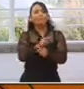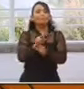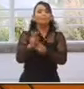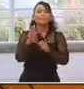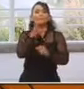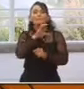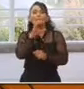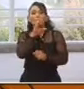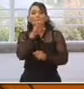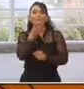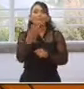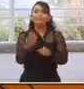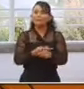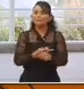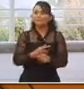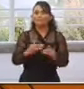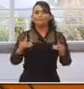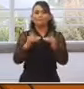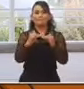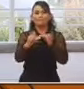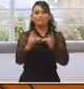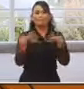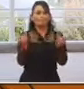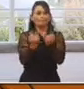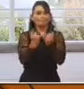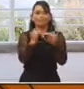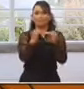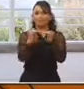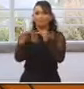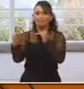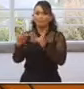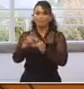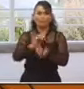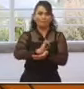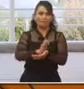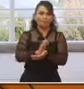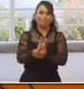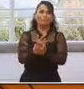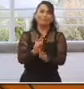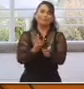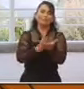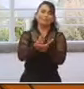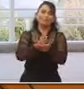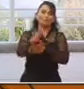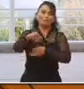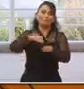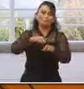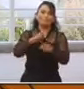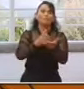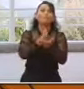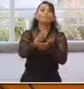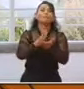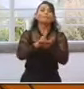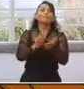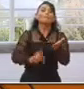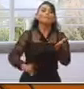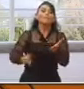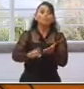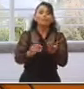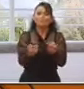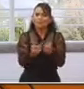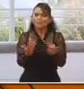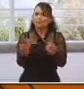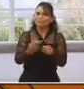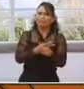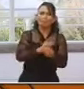exigencia vulneraba los derechos de igualdad y no discriminación, la libertad de trabajo, de acceso a un empleo público y genera un efecto contrario al principio